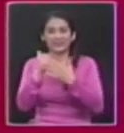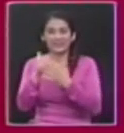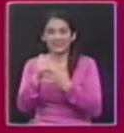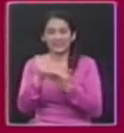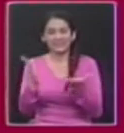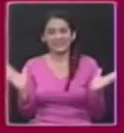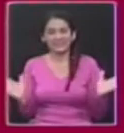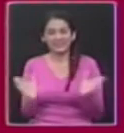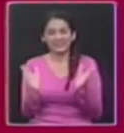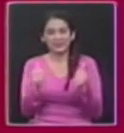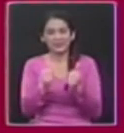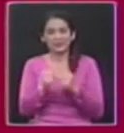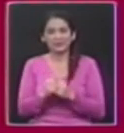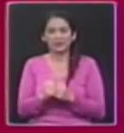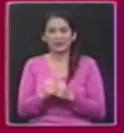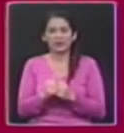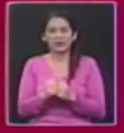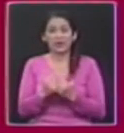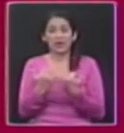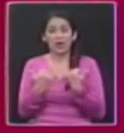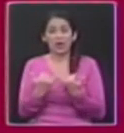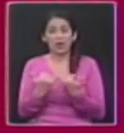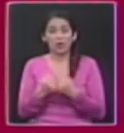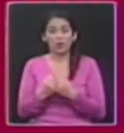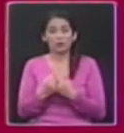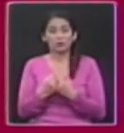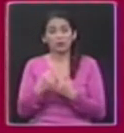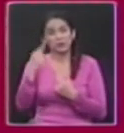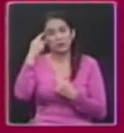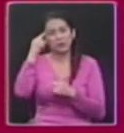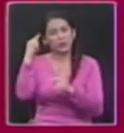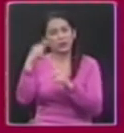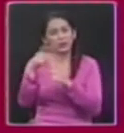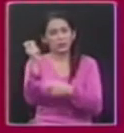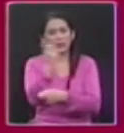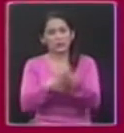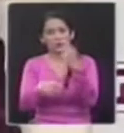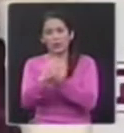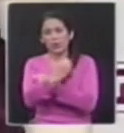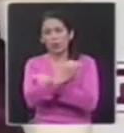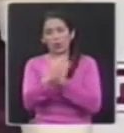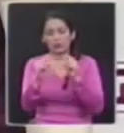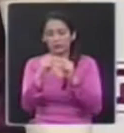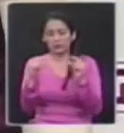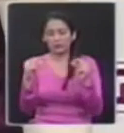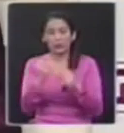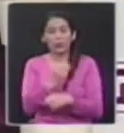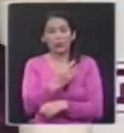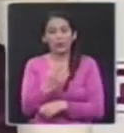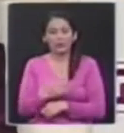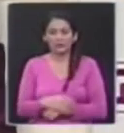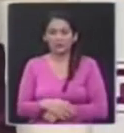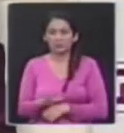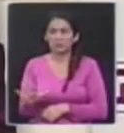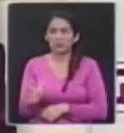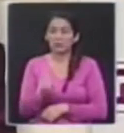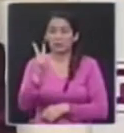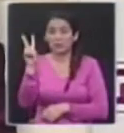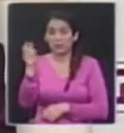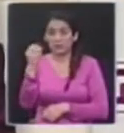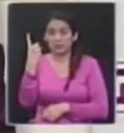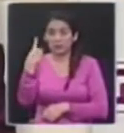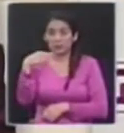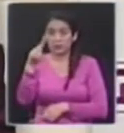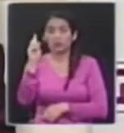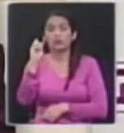impulsando. ¿Cuántos empaques aproximadamente ustedes esperan vender para poder colaborar? Nuestra meta son 20 millones de empaques. Es decir, que por